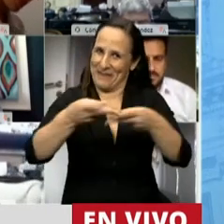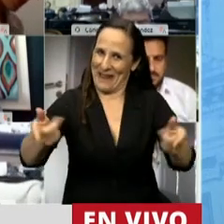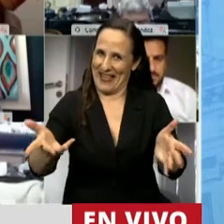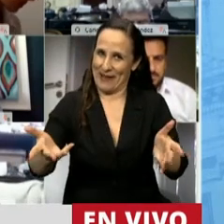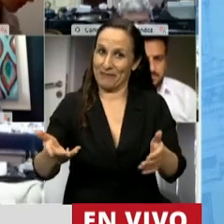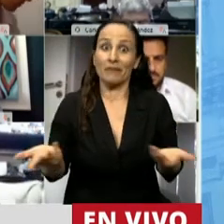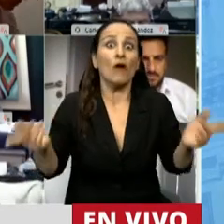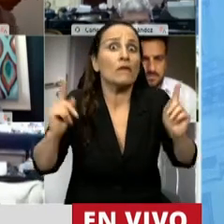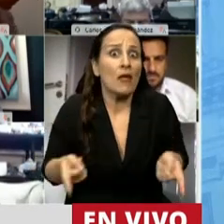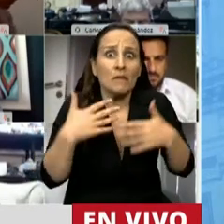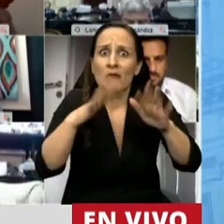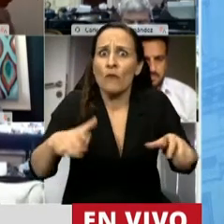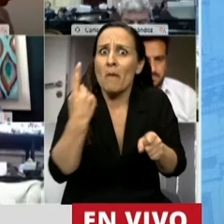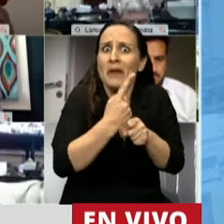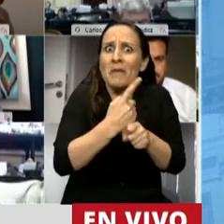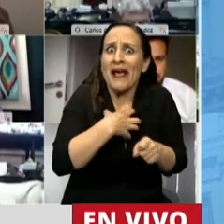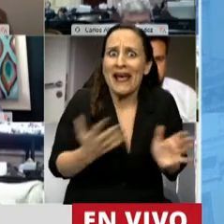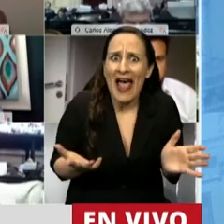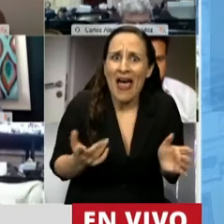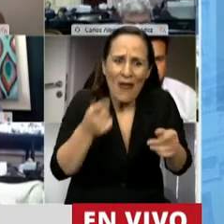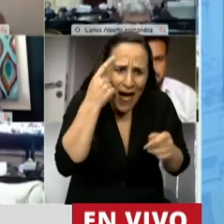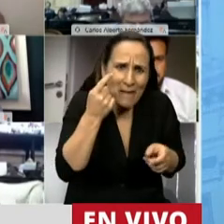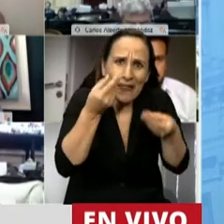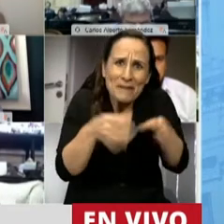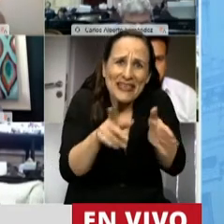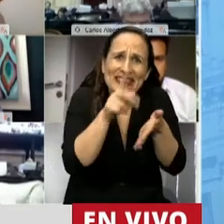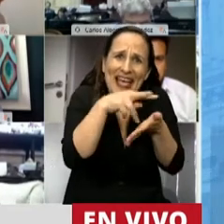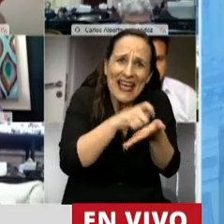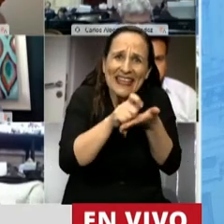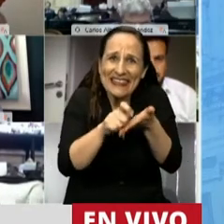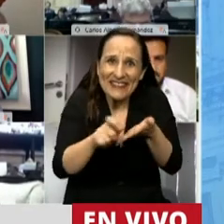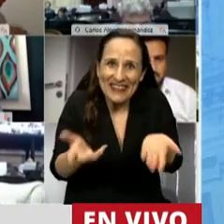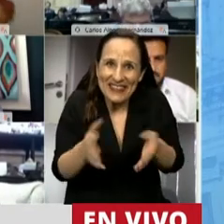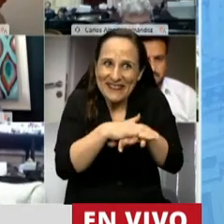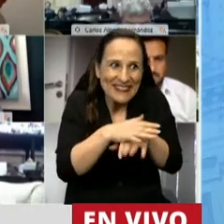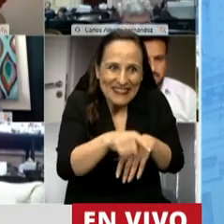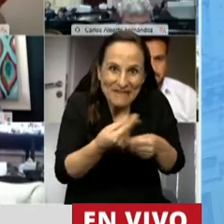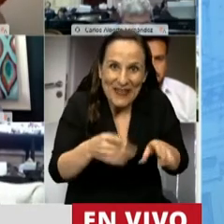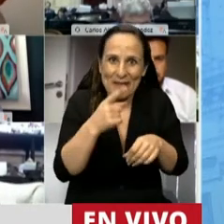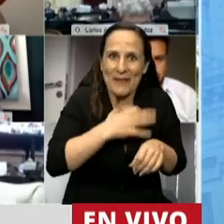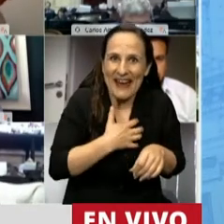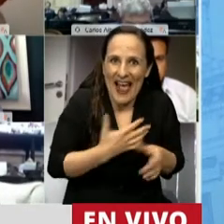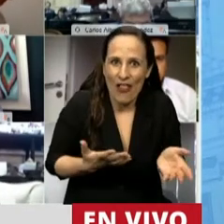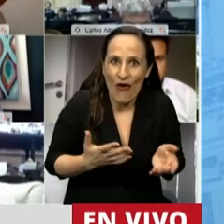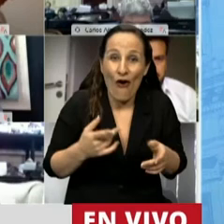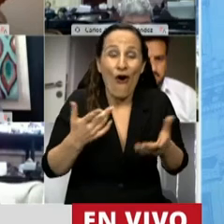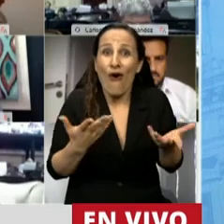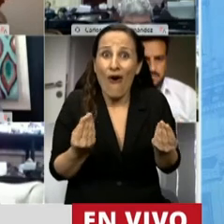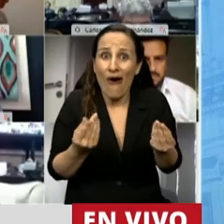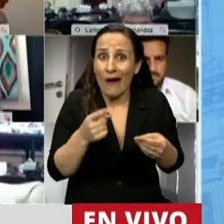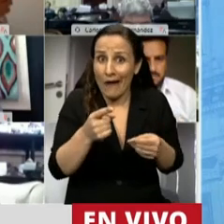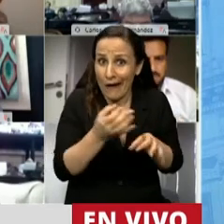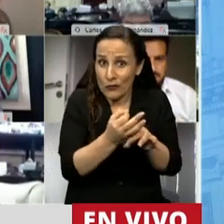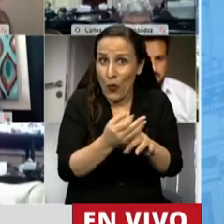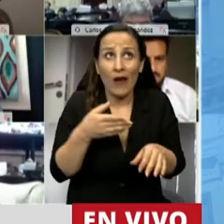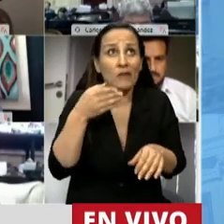primer grado, que están en pleno proceso de lectoescritura. Su máximo acercamiento, el máximo acercamiento que tuvieron a la